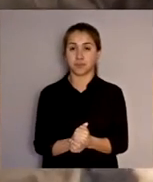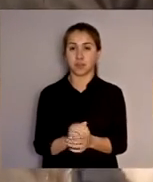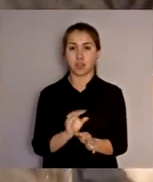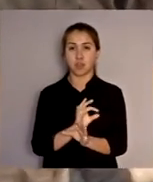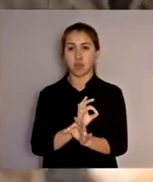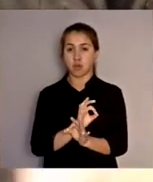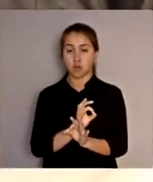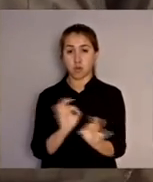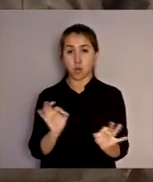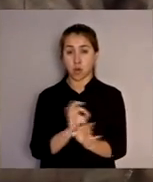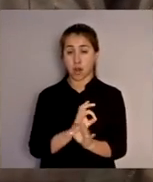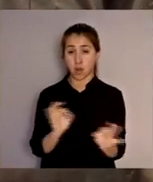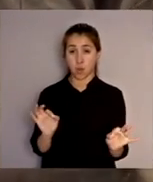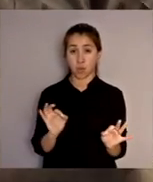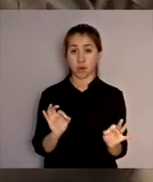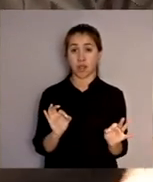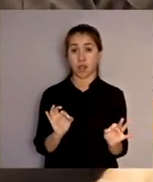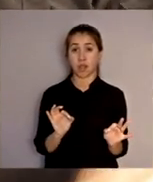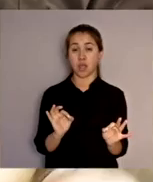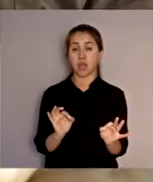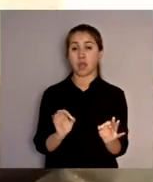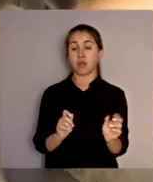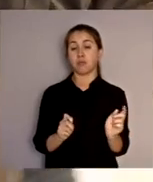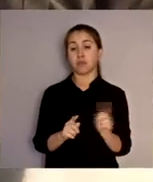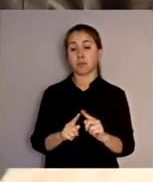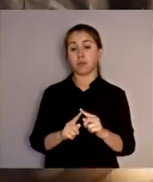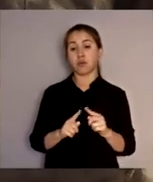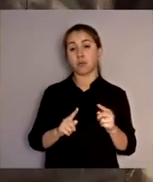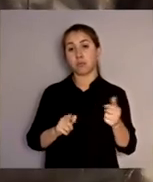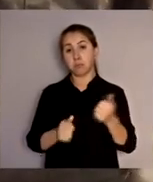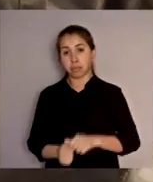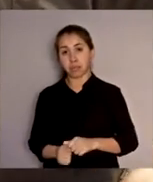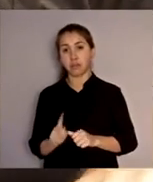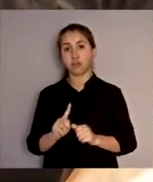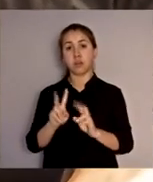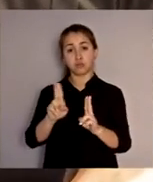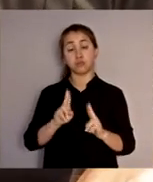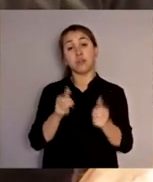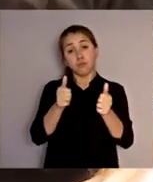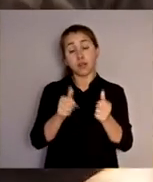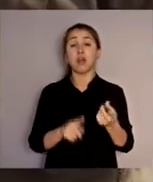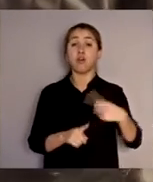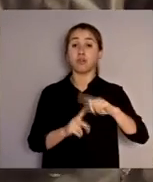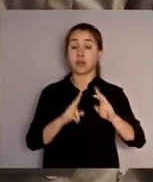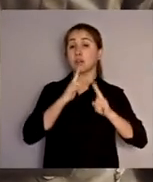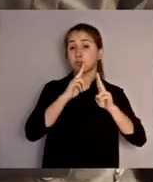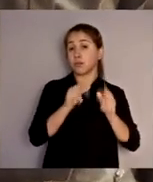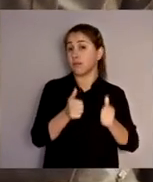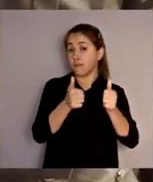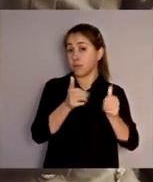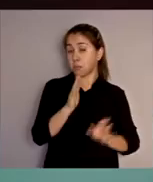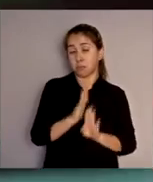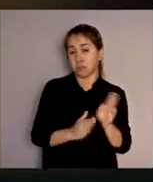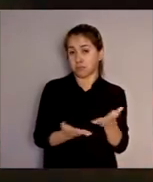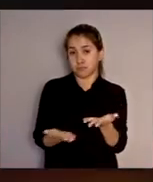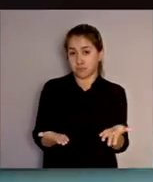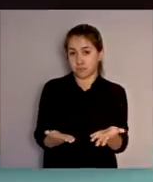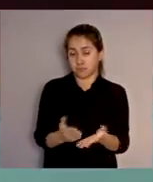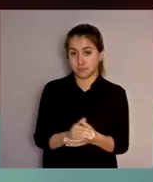nunca le pega el palo al gato, sino que siempre está haciendo cosas que eventualmente resultan buenas o otras que eventualmente resultan...